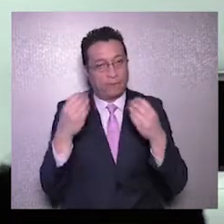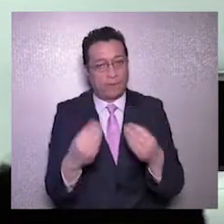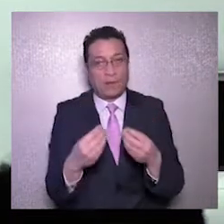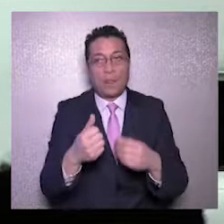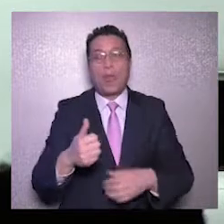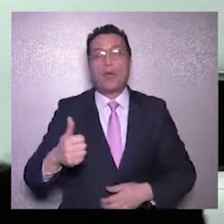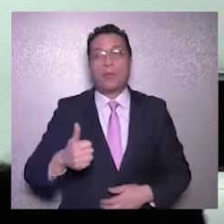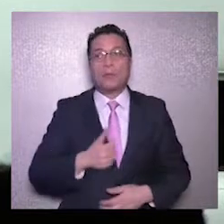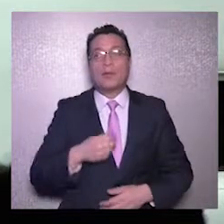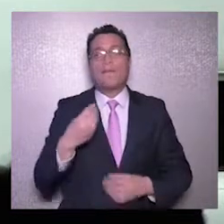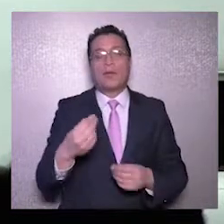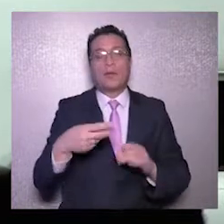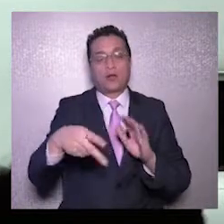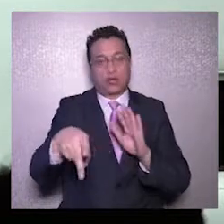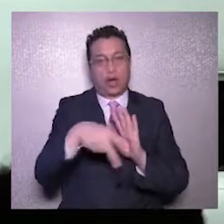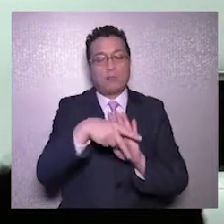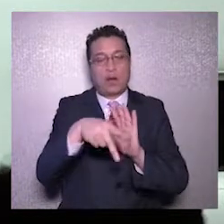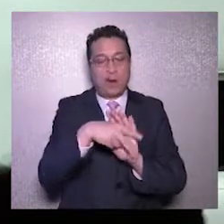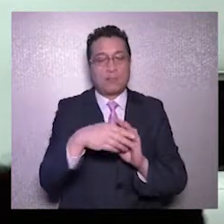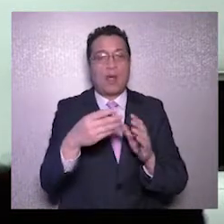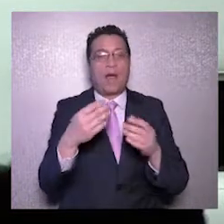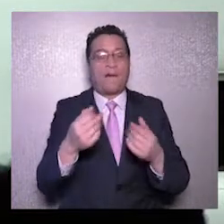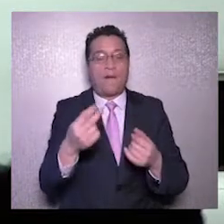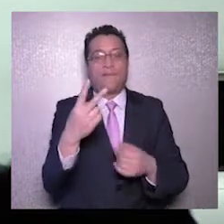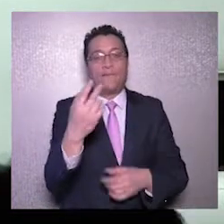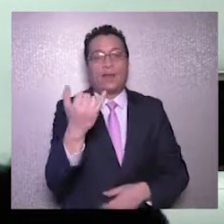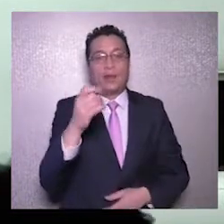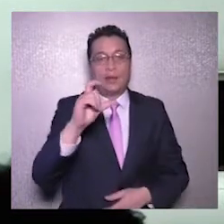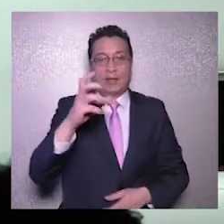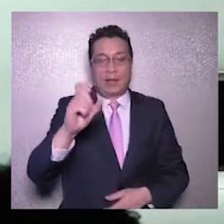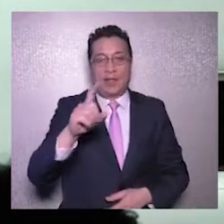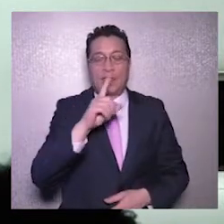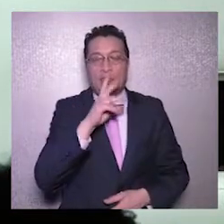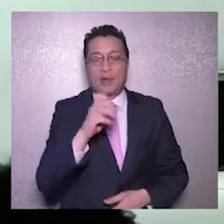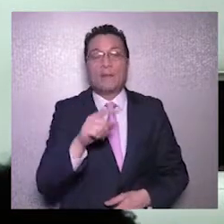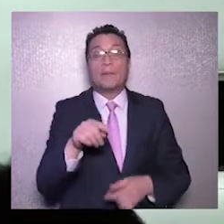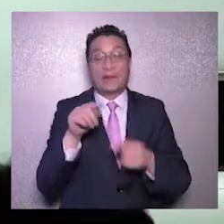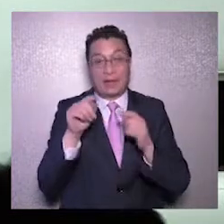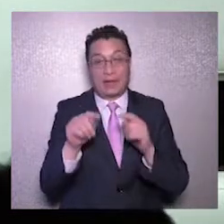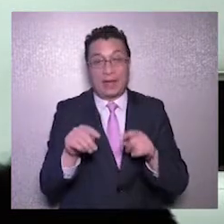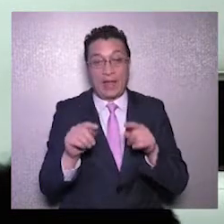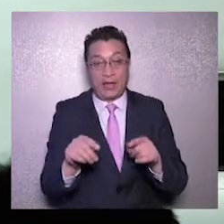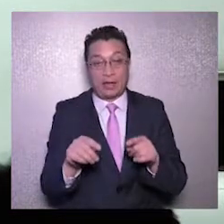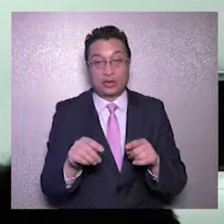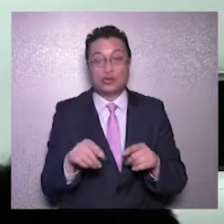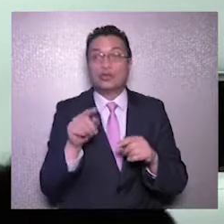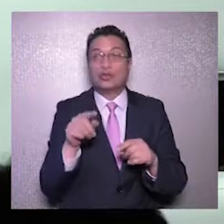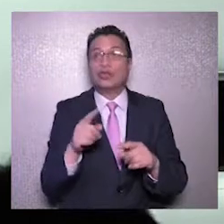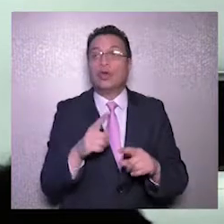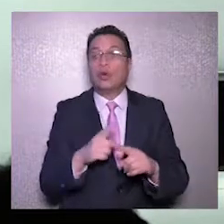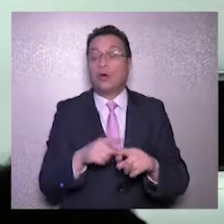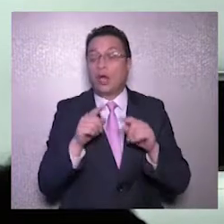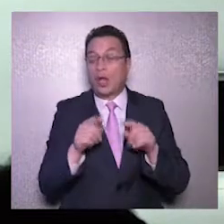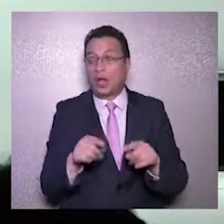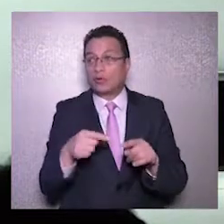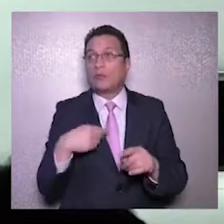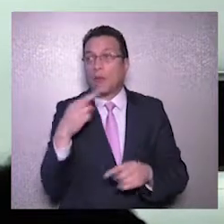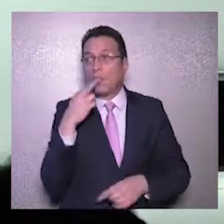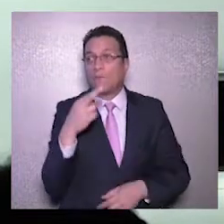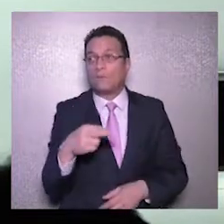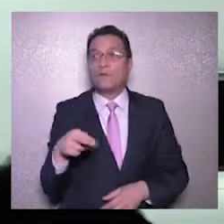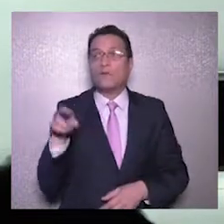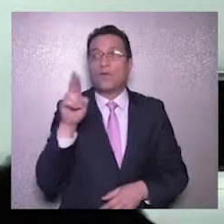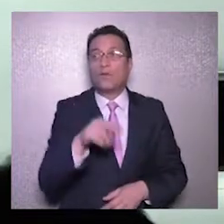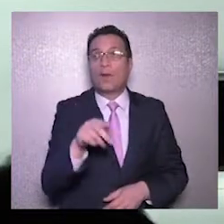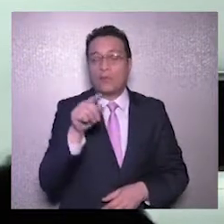con las normas vigentes, con las normativas vigentes. Y eso, para eso volvemos al